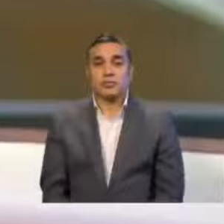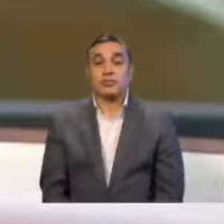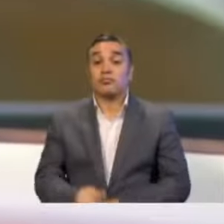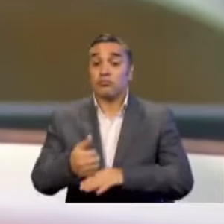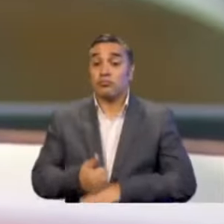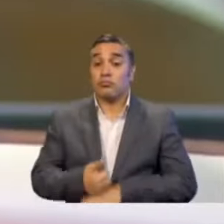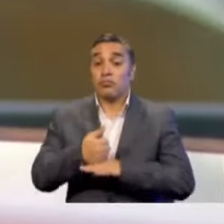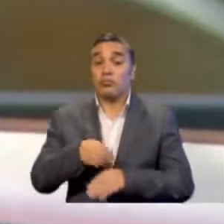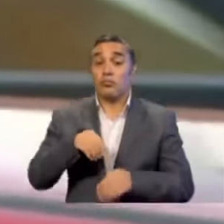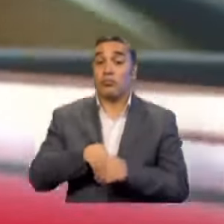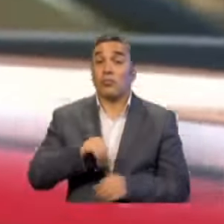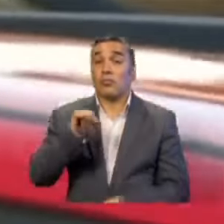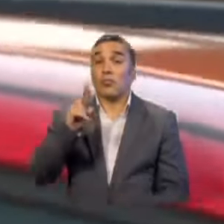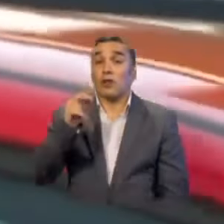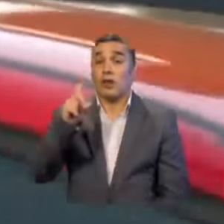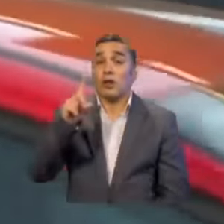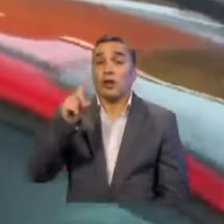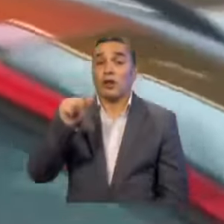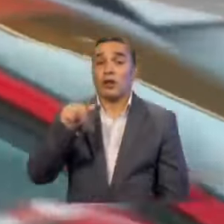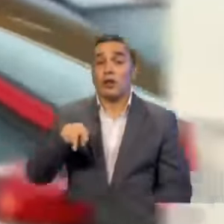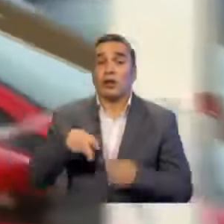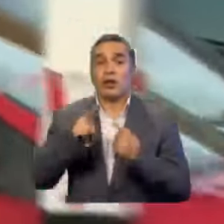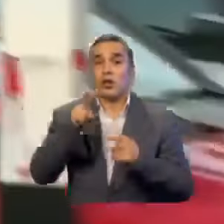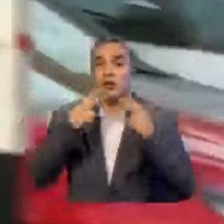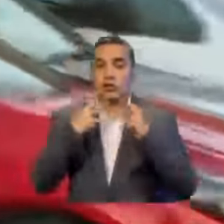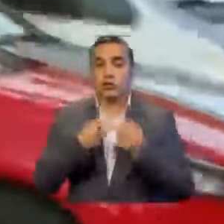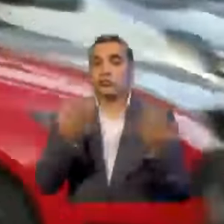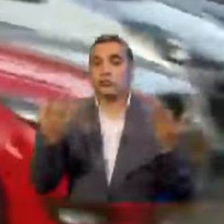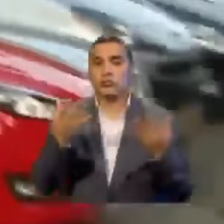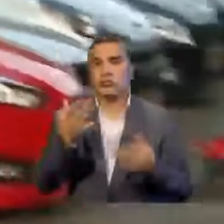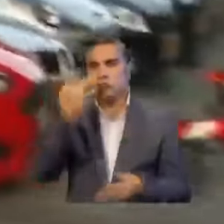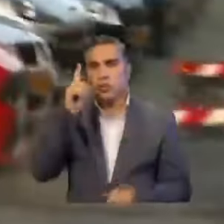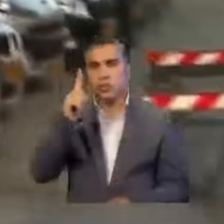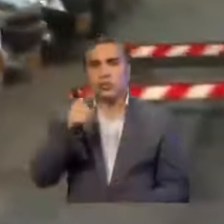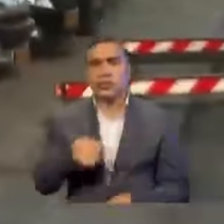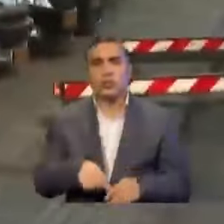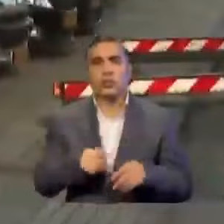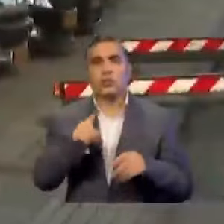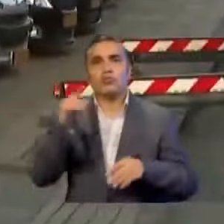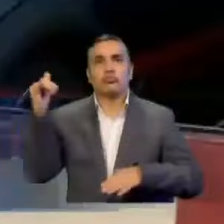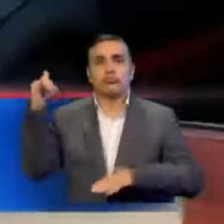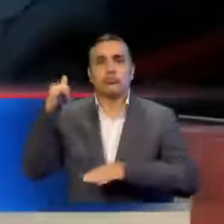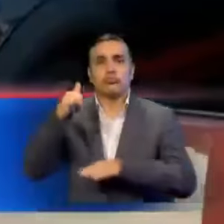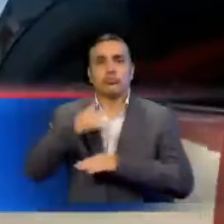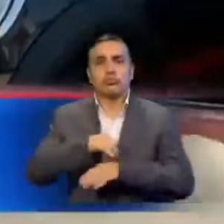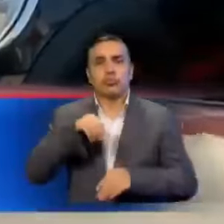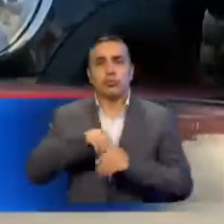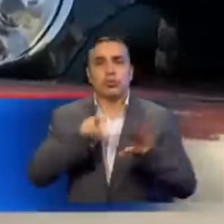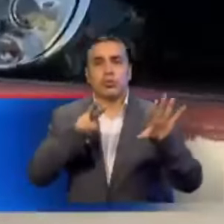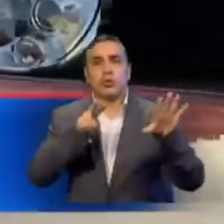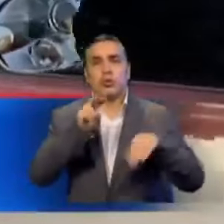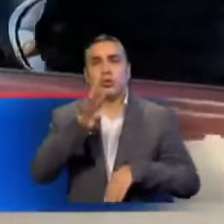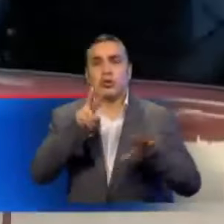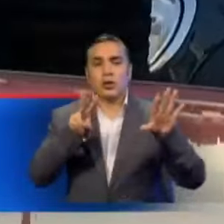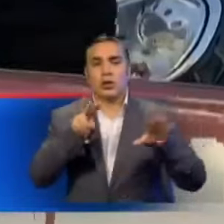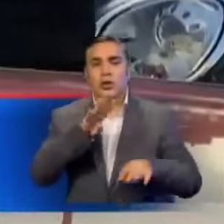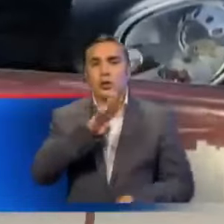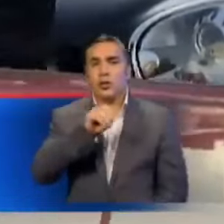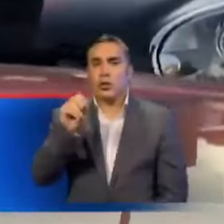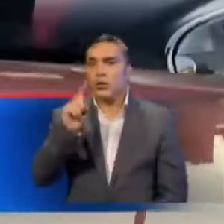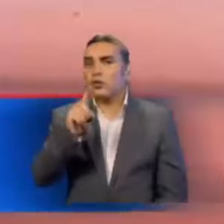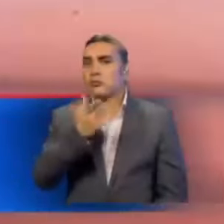Las autoridades neerlandesas anunciaron que abrieron 2 investigaciones tras la caída de trozos de un avión cargo Boeing